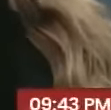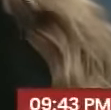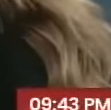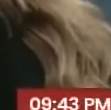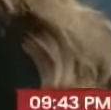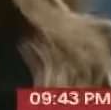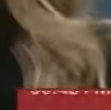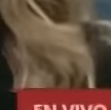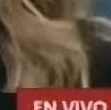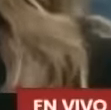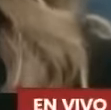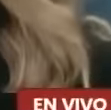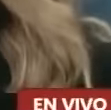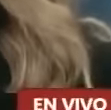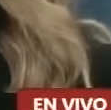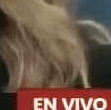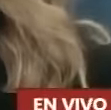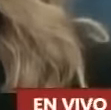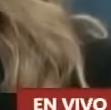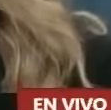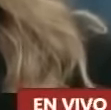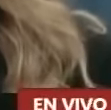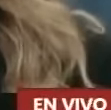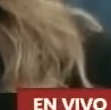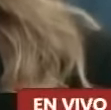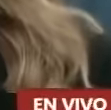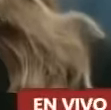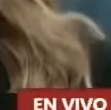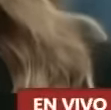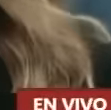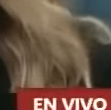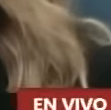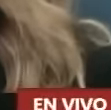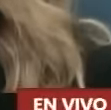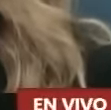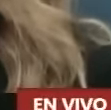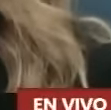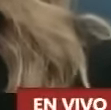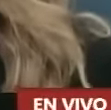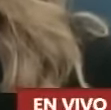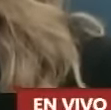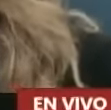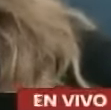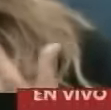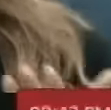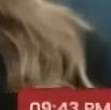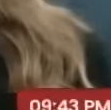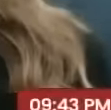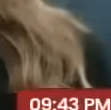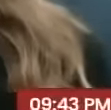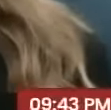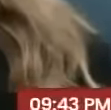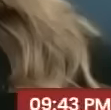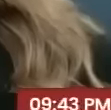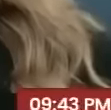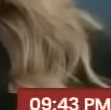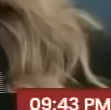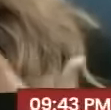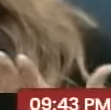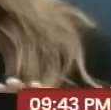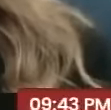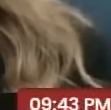gran trabajo que ha hecho ayer con las transmisiones, con las entrevistas que tuvimos allí en vivo, junto a la doctora Olga